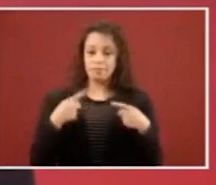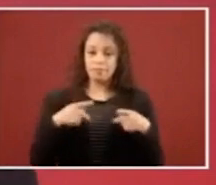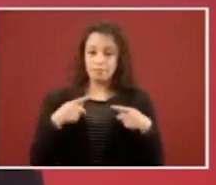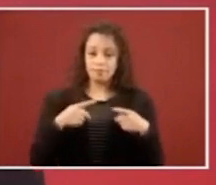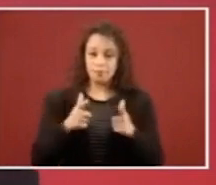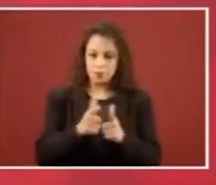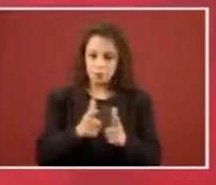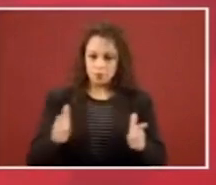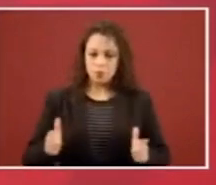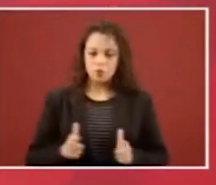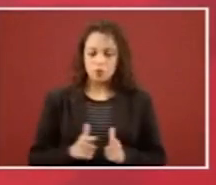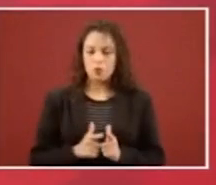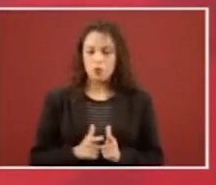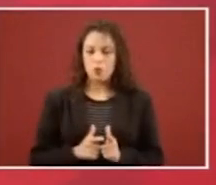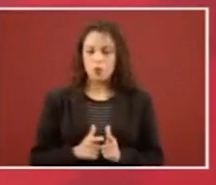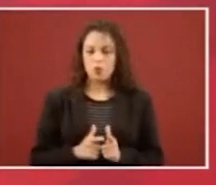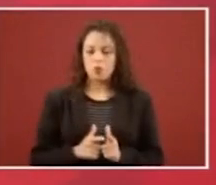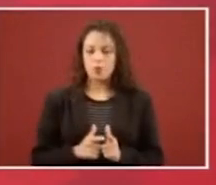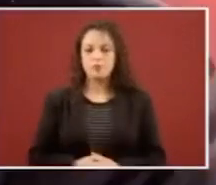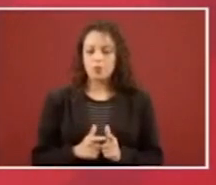del grupo que está